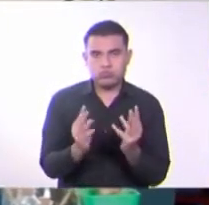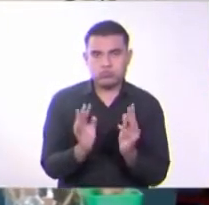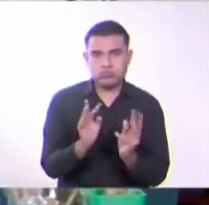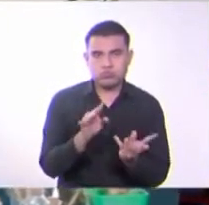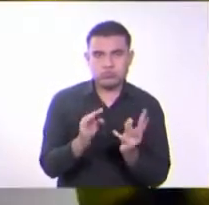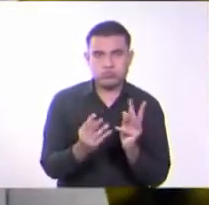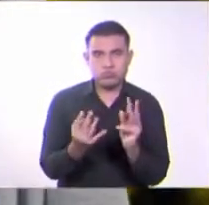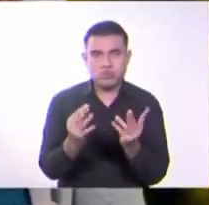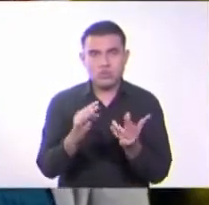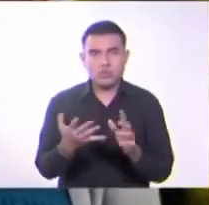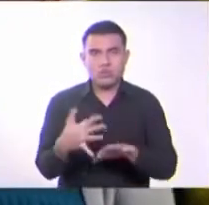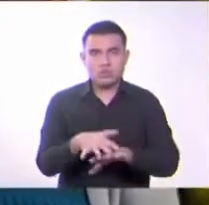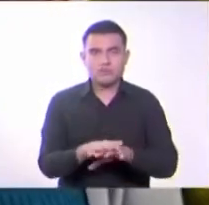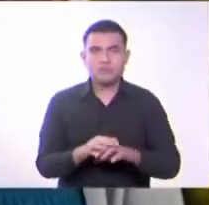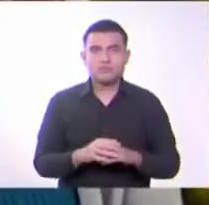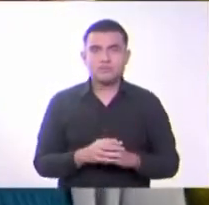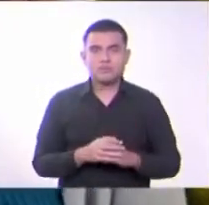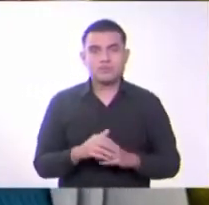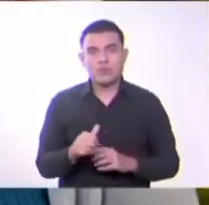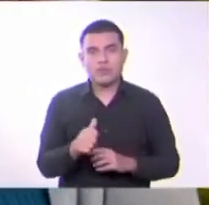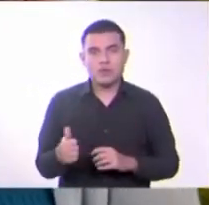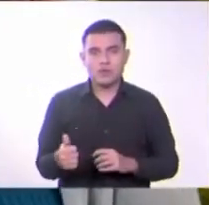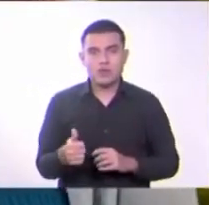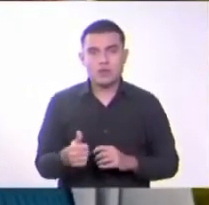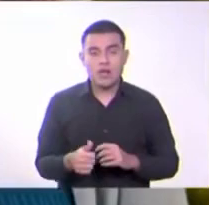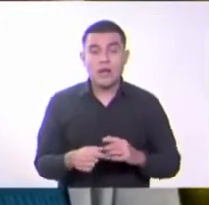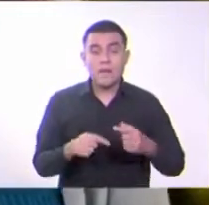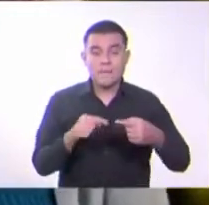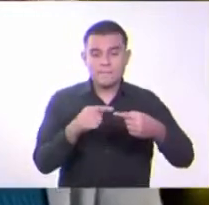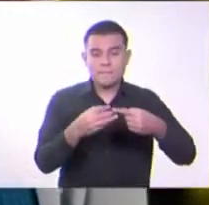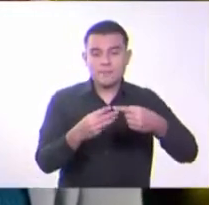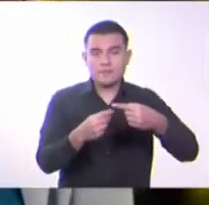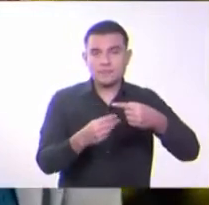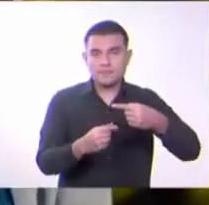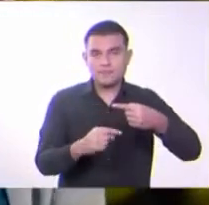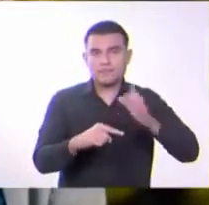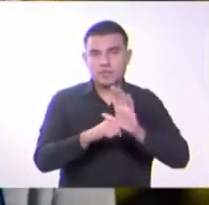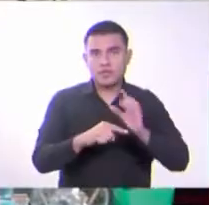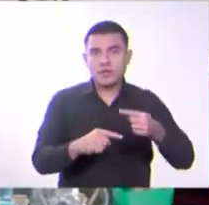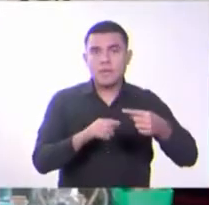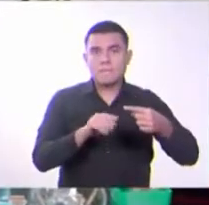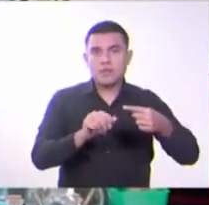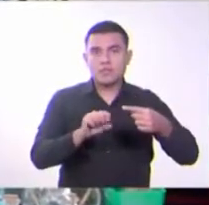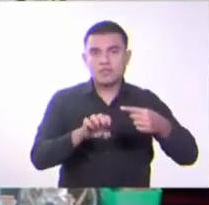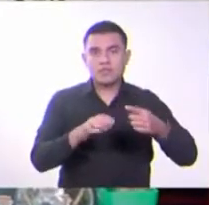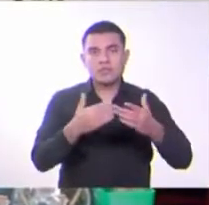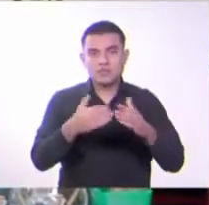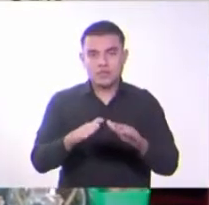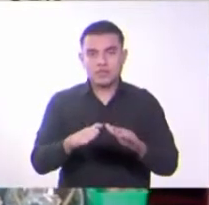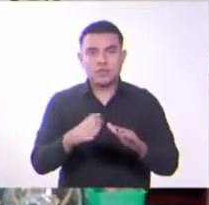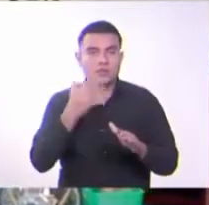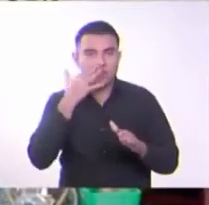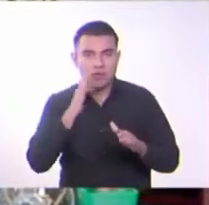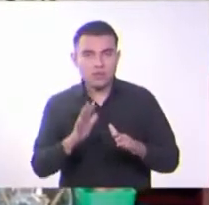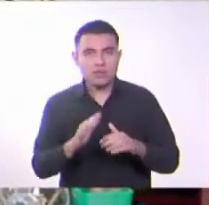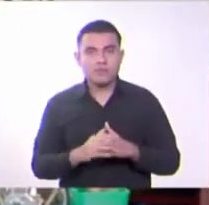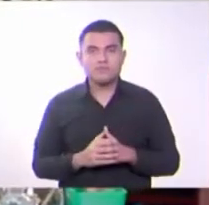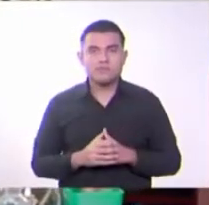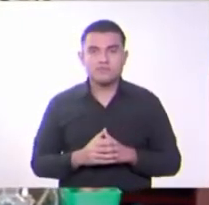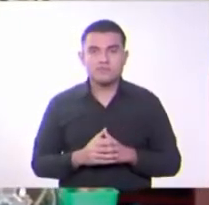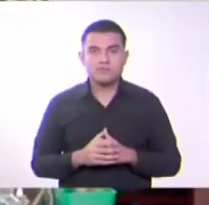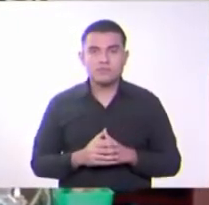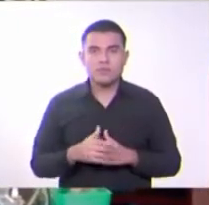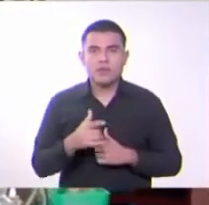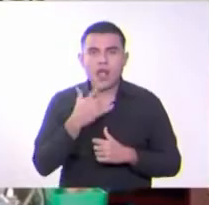otras. Las bases presentan características diferentes. Estas son de